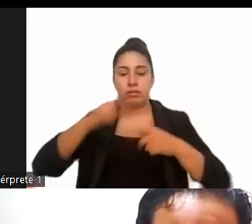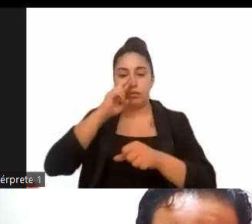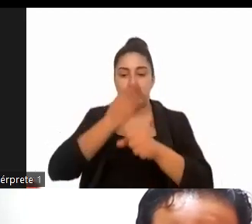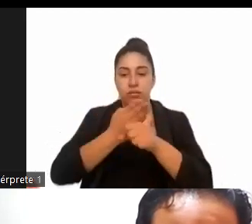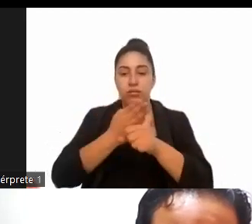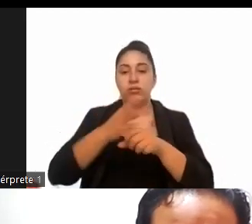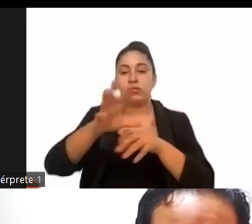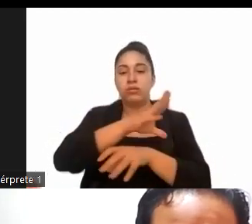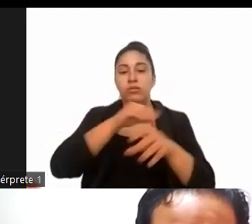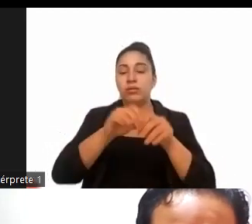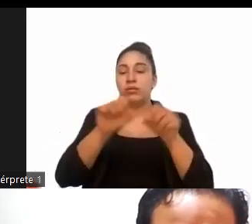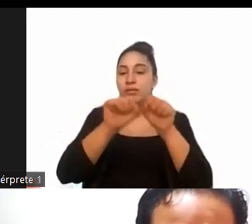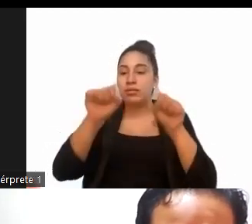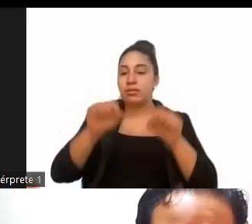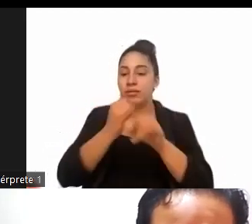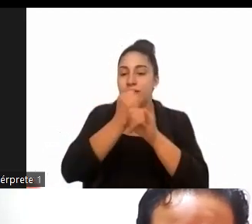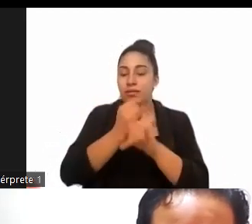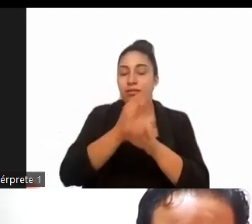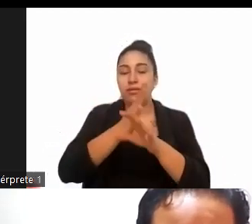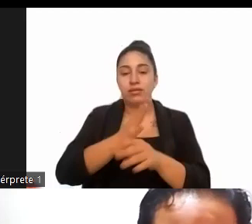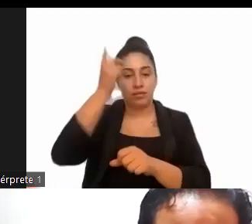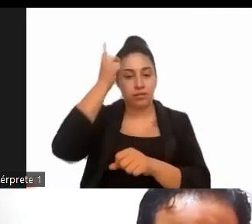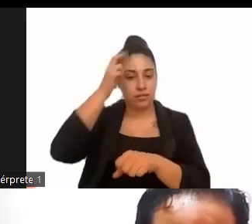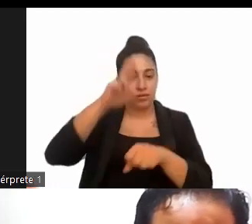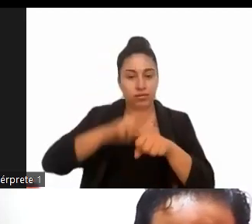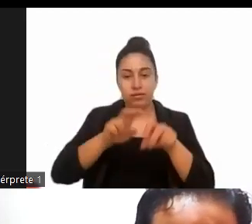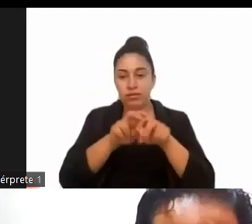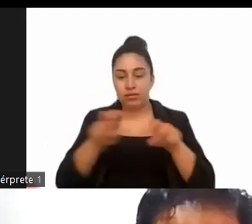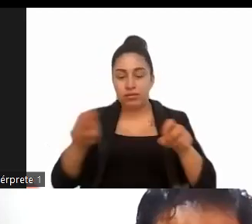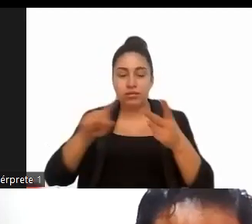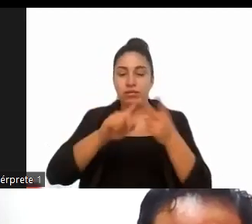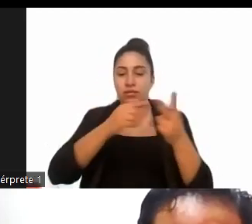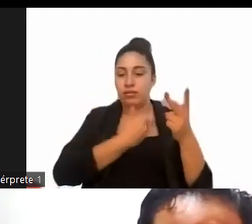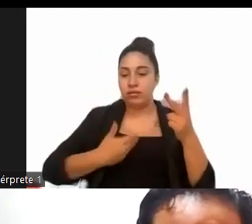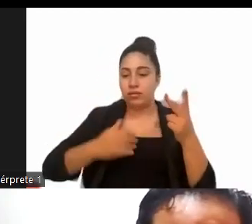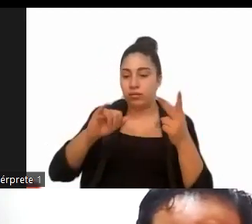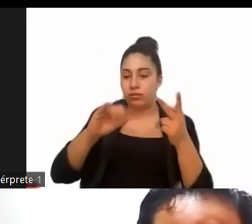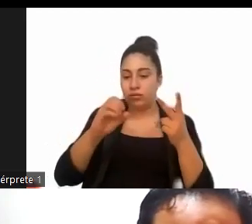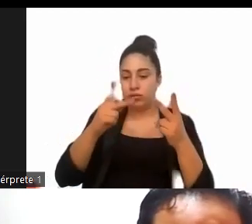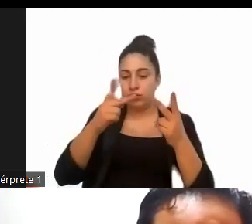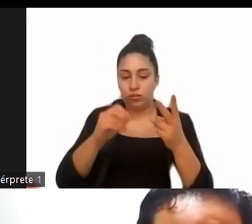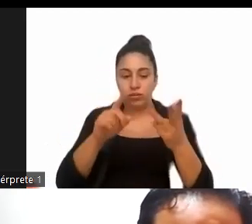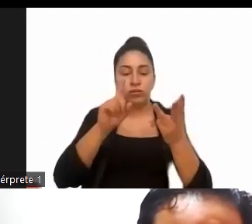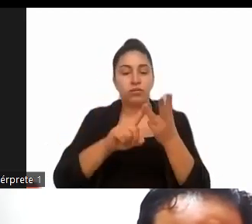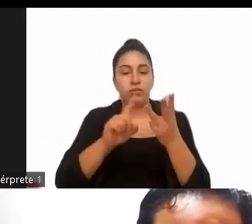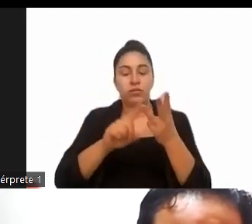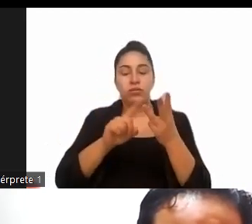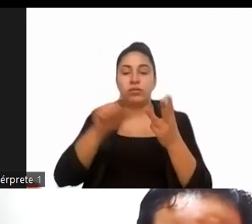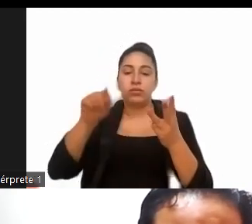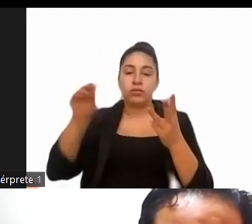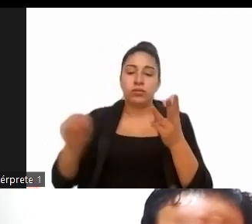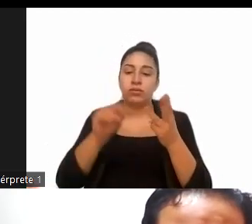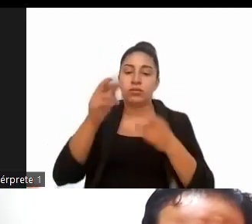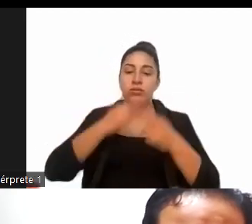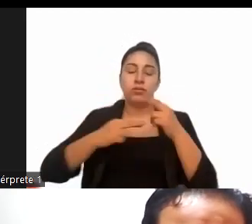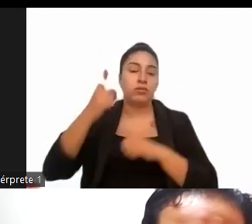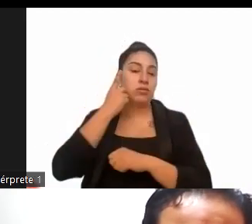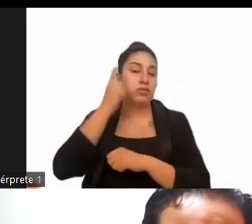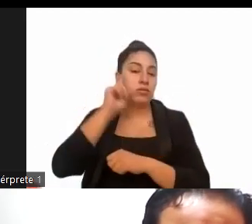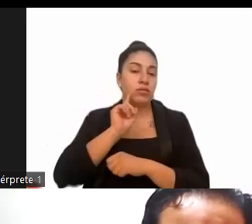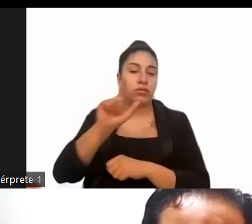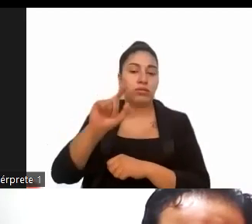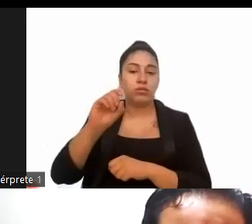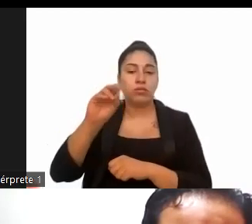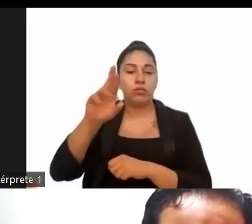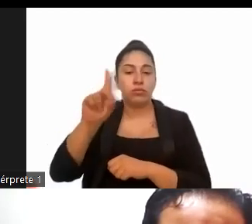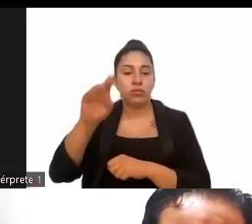datos personales de la mesa directiva, Junta de Coordinación Política del Congreso de la Ciudad de México, así como de la diputada María de Lourdes Paz Reyes y